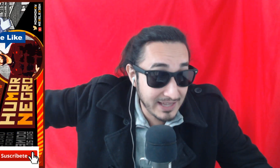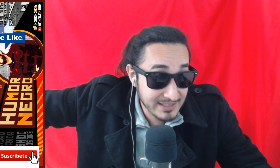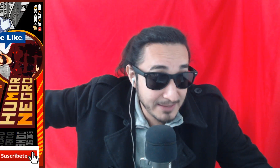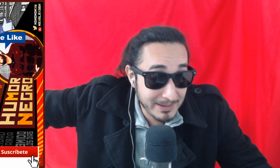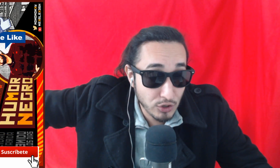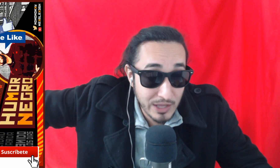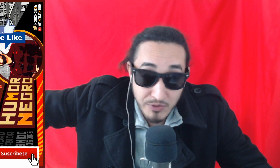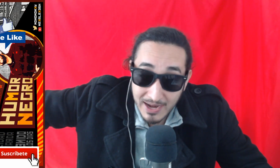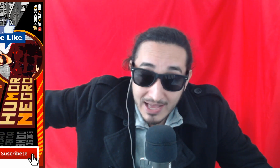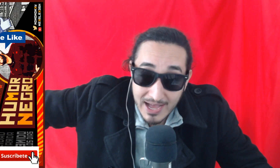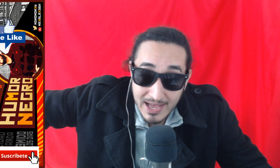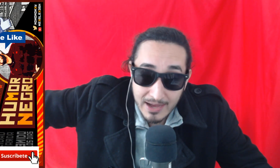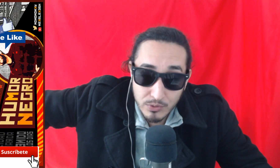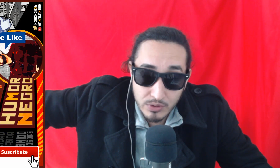Maldita Se hace patriota Yo fui Macalacaca Abur